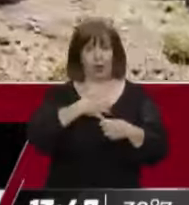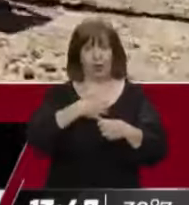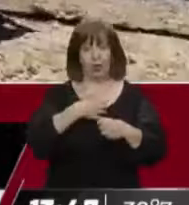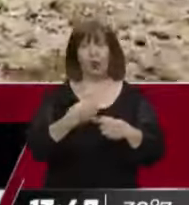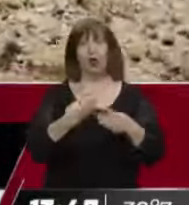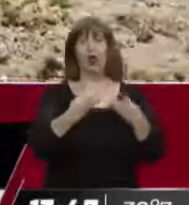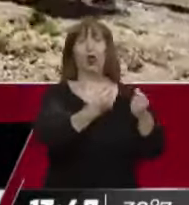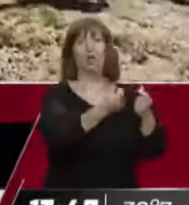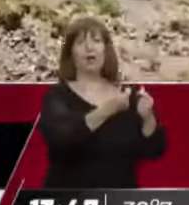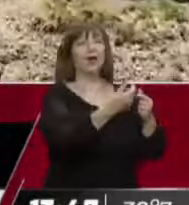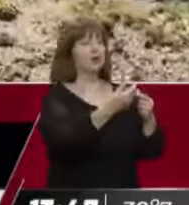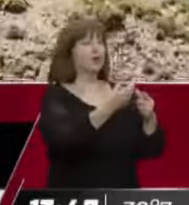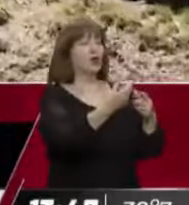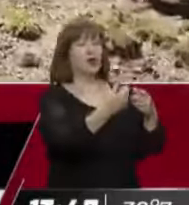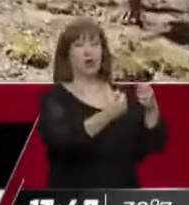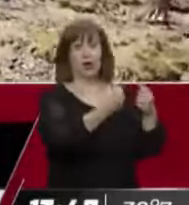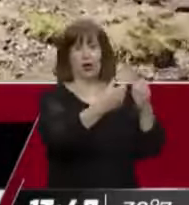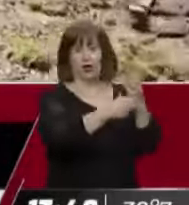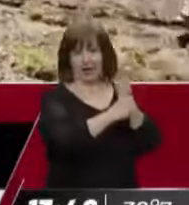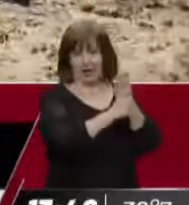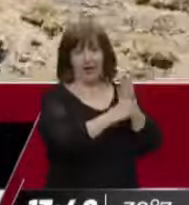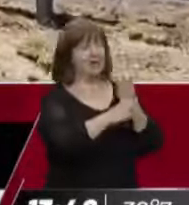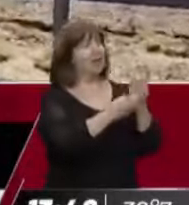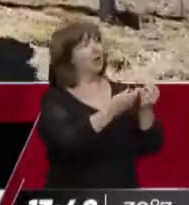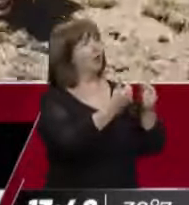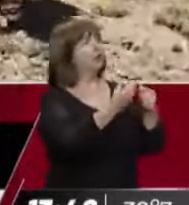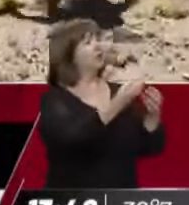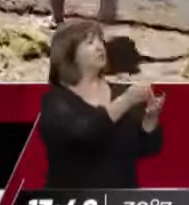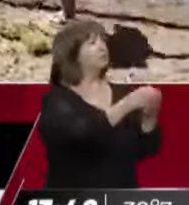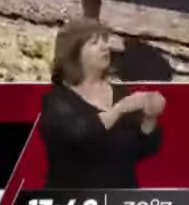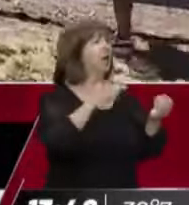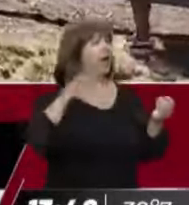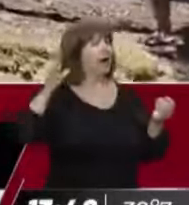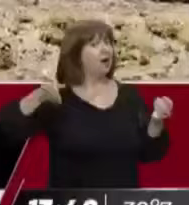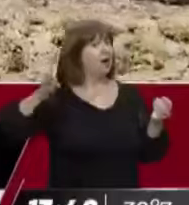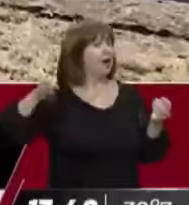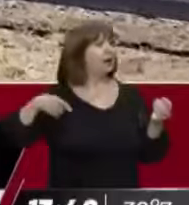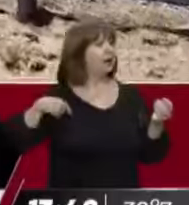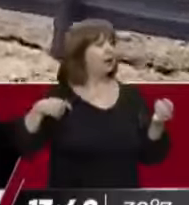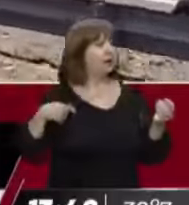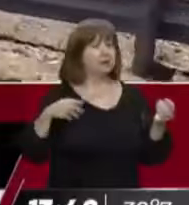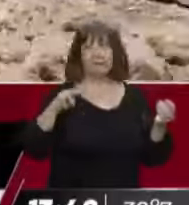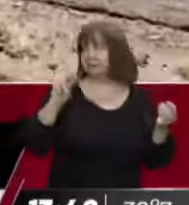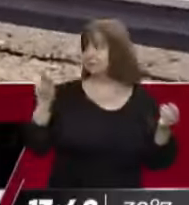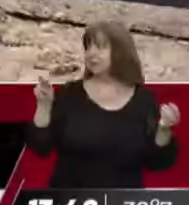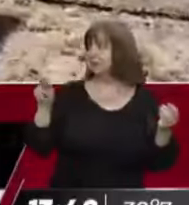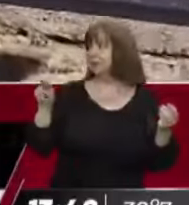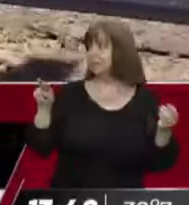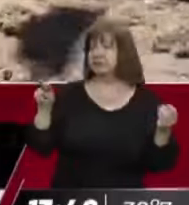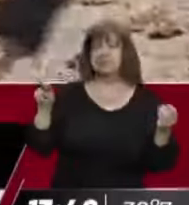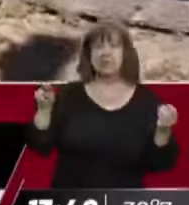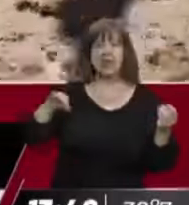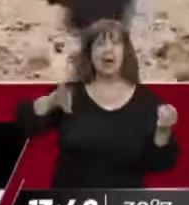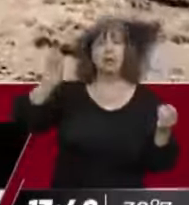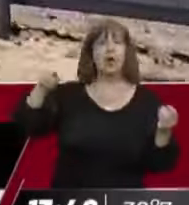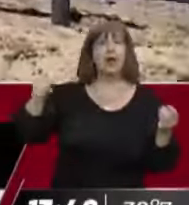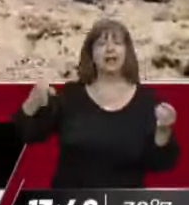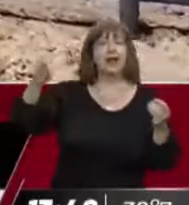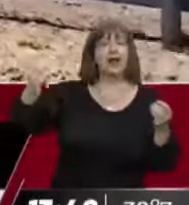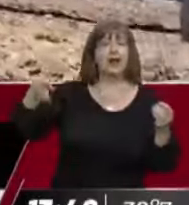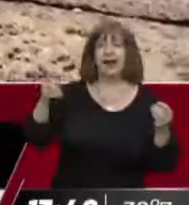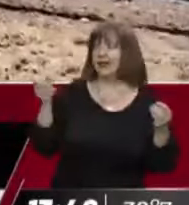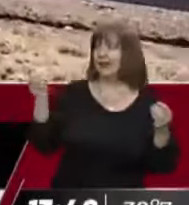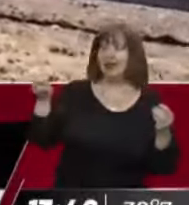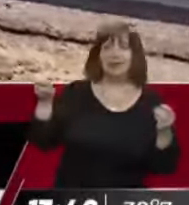la camioneta. Ajá, por lo que decía el propietario del vehículo, sí, se encontraba comprando y ahí parece que se le ha subido... y lo ha traído